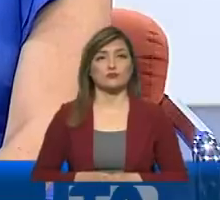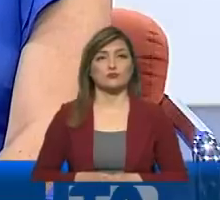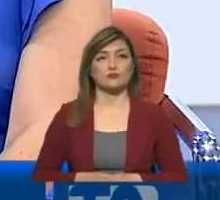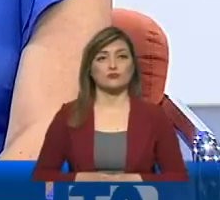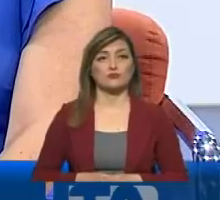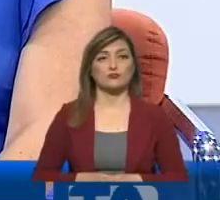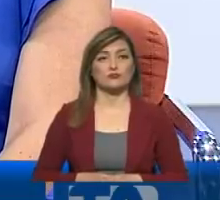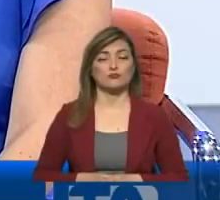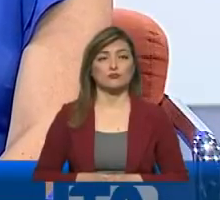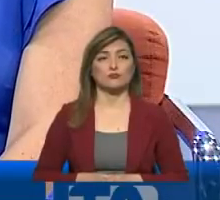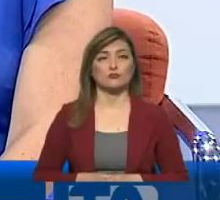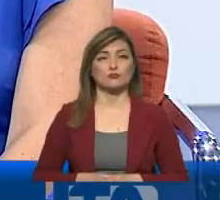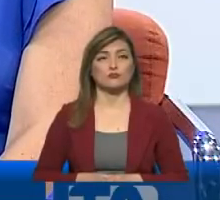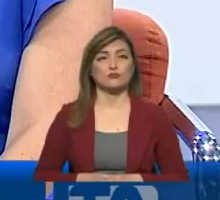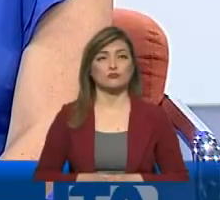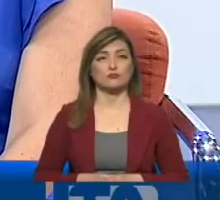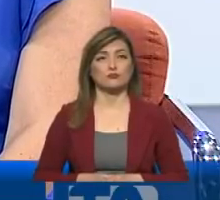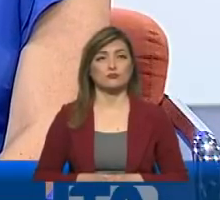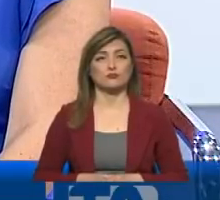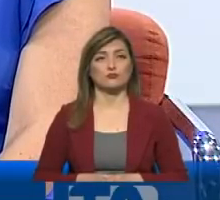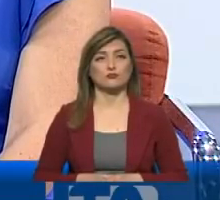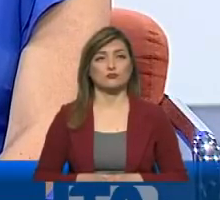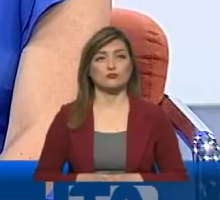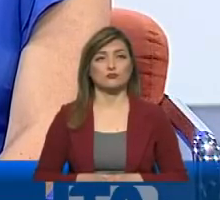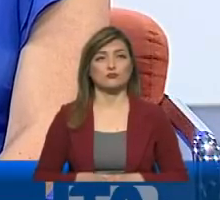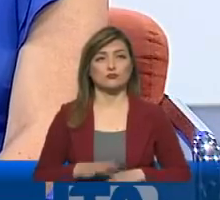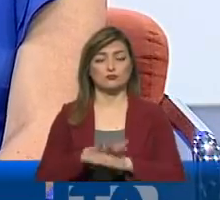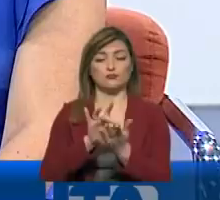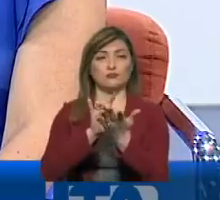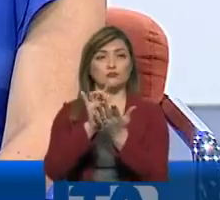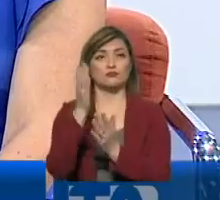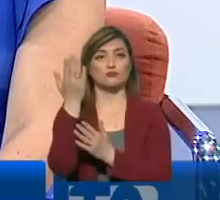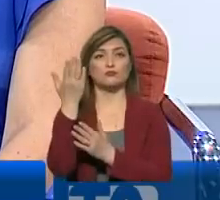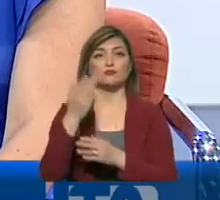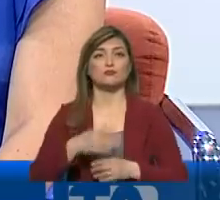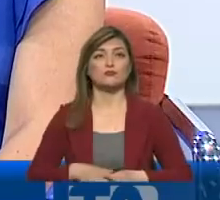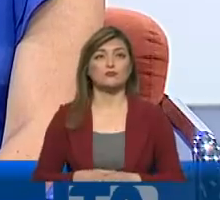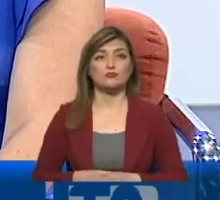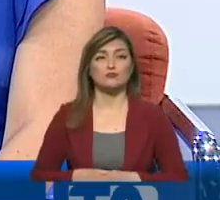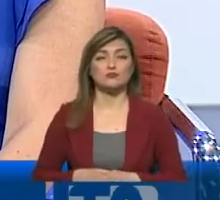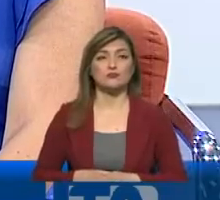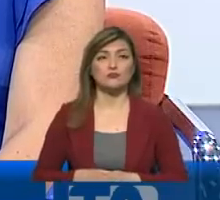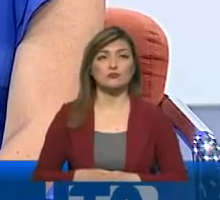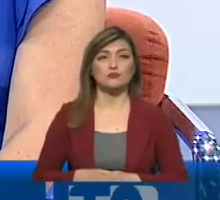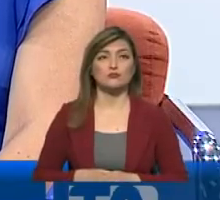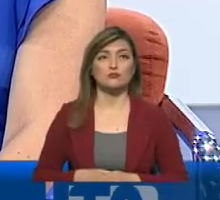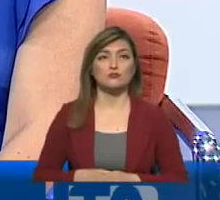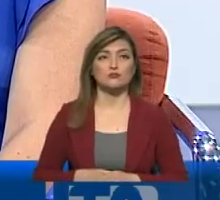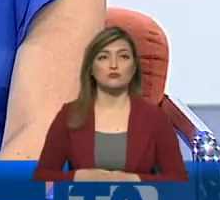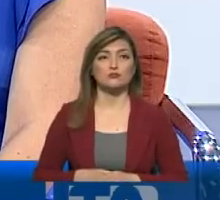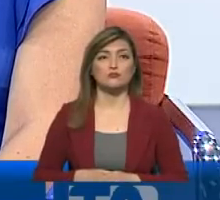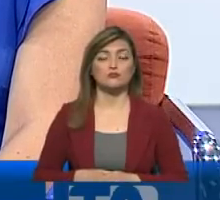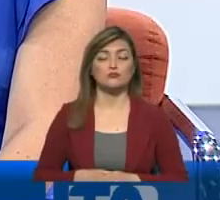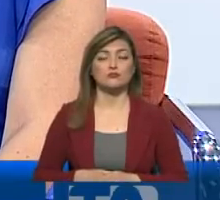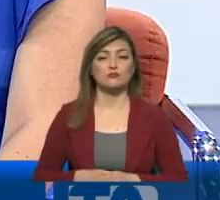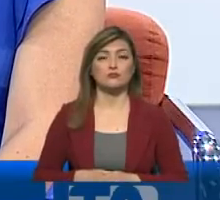ustedes presentaron y por las que fue removido el alcalde, que básicamente fueron el incumplimiento de